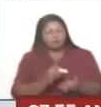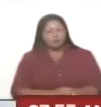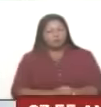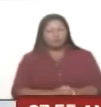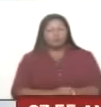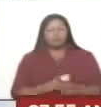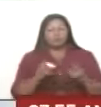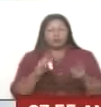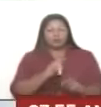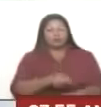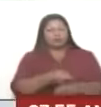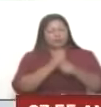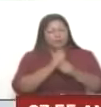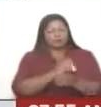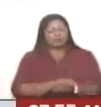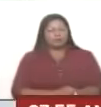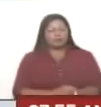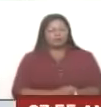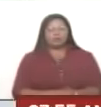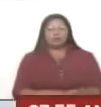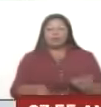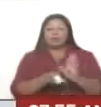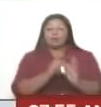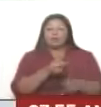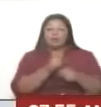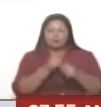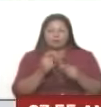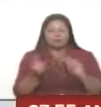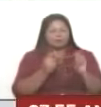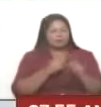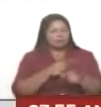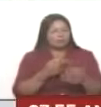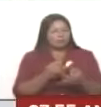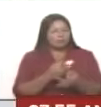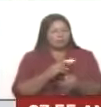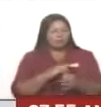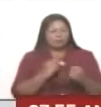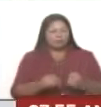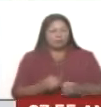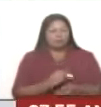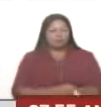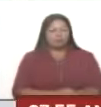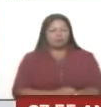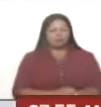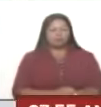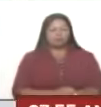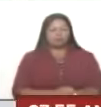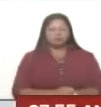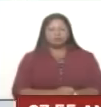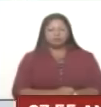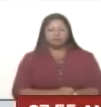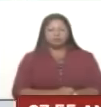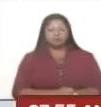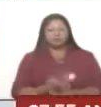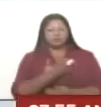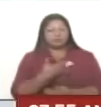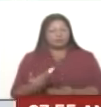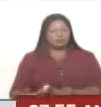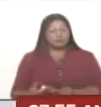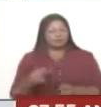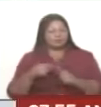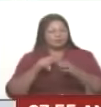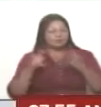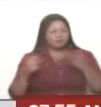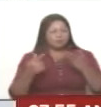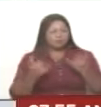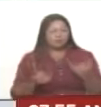pesca. La ley de pesca, que ya está muy avanzada, muy discutida. Hubo un congreso convocado por el presidente de Campesinos y Pescadores.